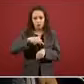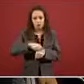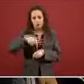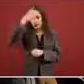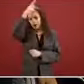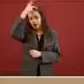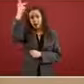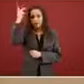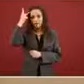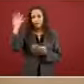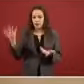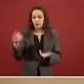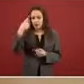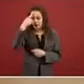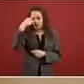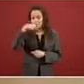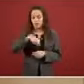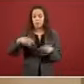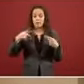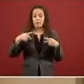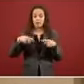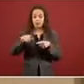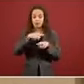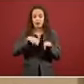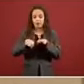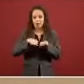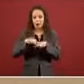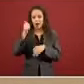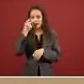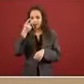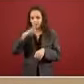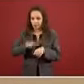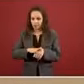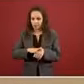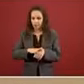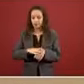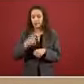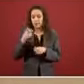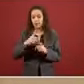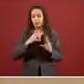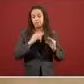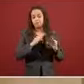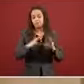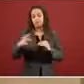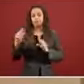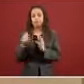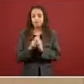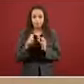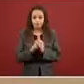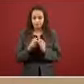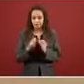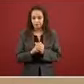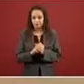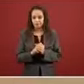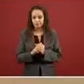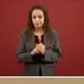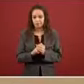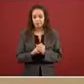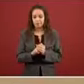enfermeras, paramédicos, personal administrativo y personal de acción comunitaria. Y empezamos realmente a hacer una